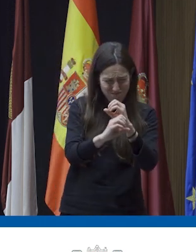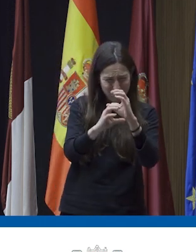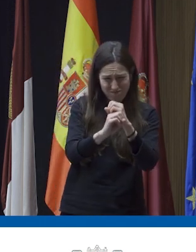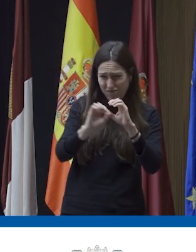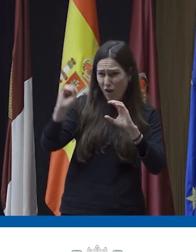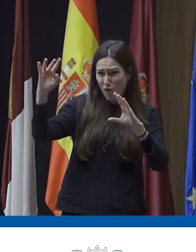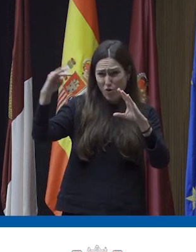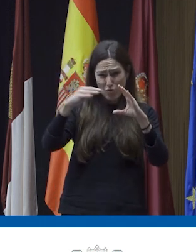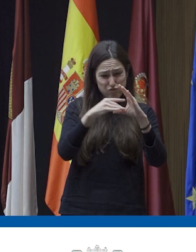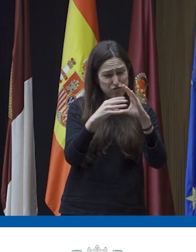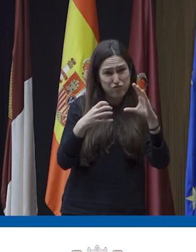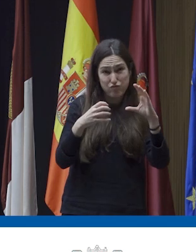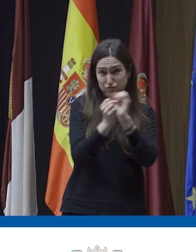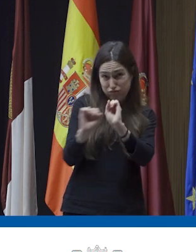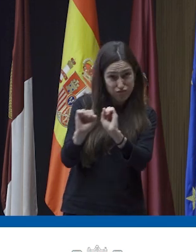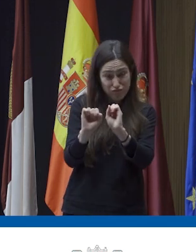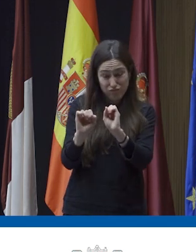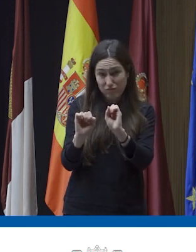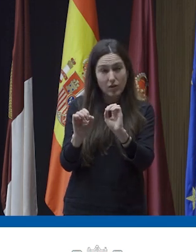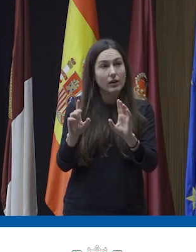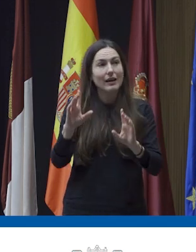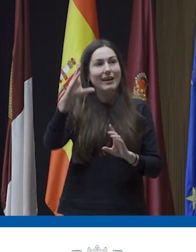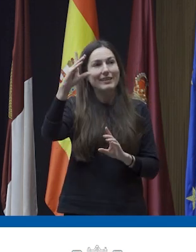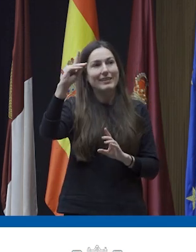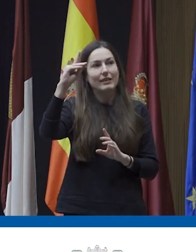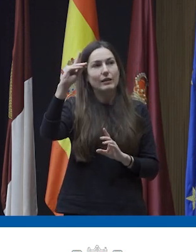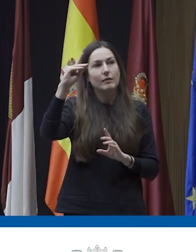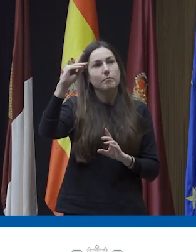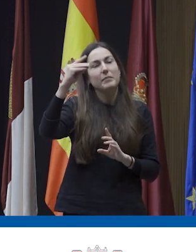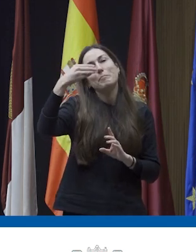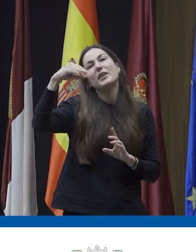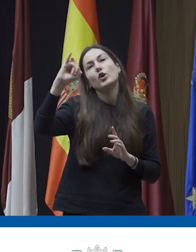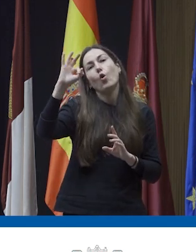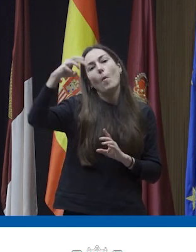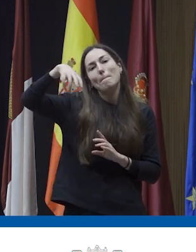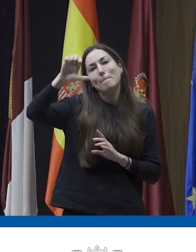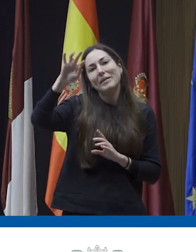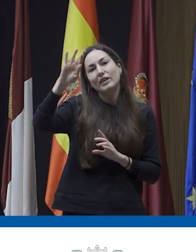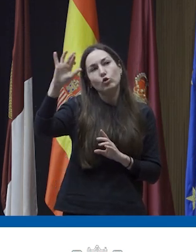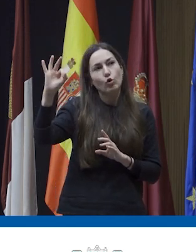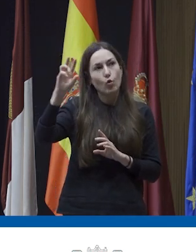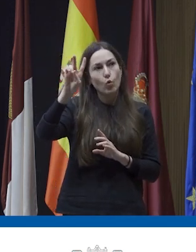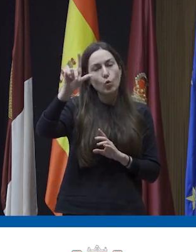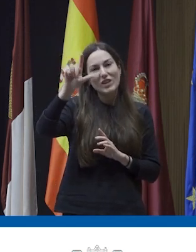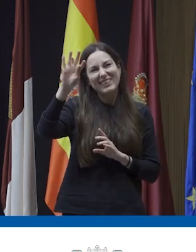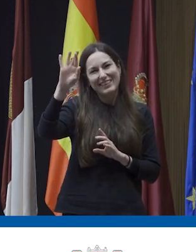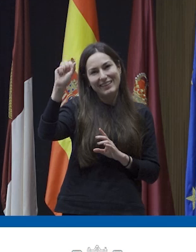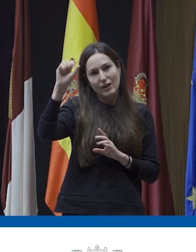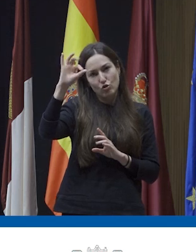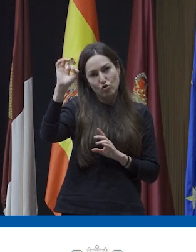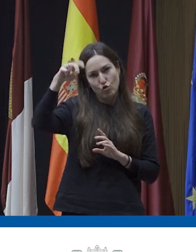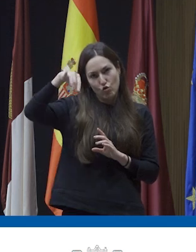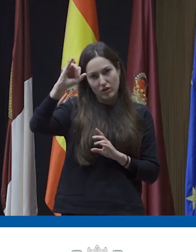tenemos el biómetro ultrasónico. Este biómetro es un biómetro de contacto similar a una ecografía. Entonces se